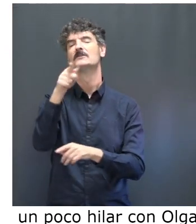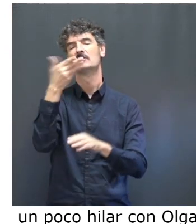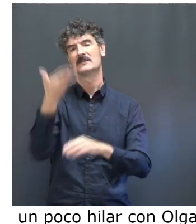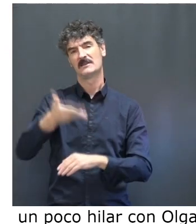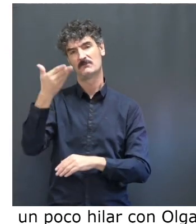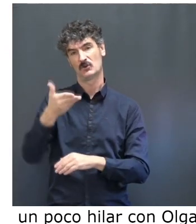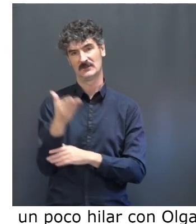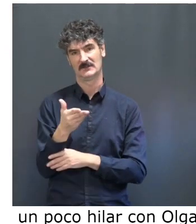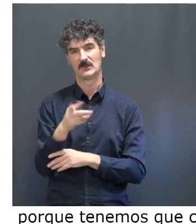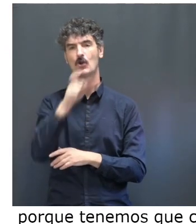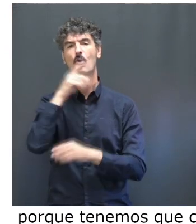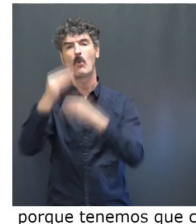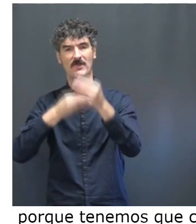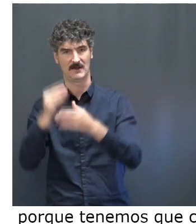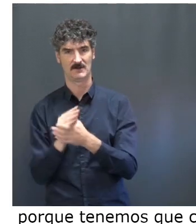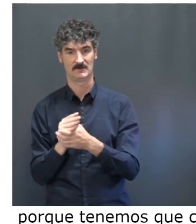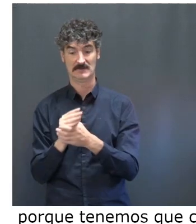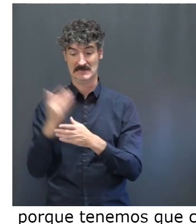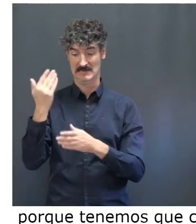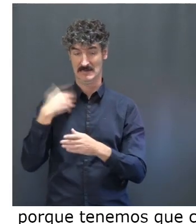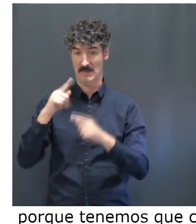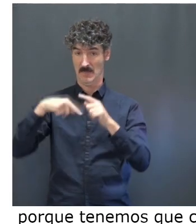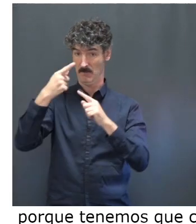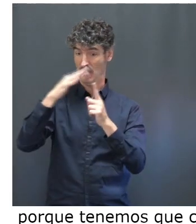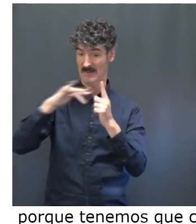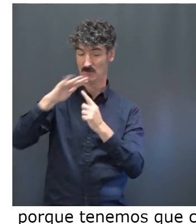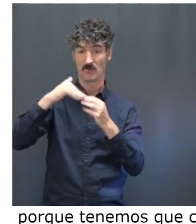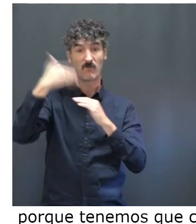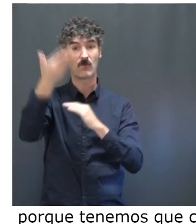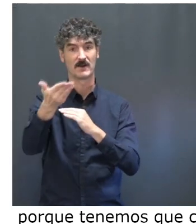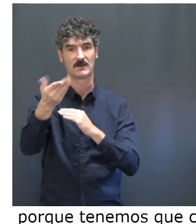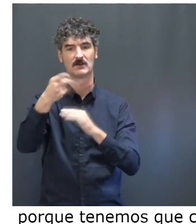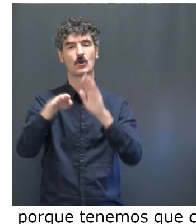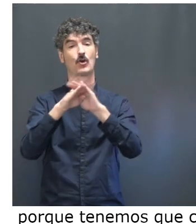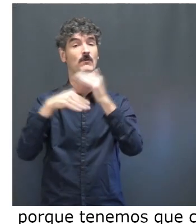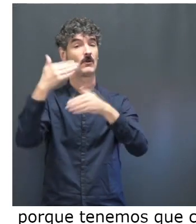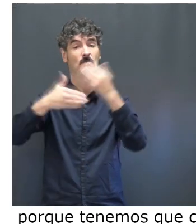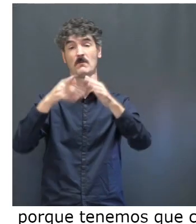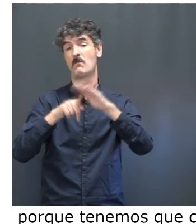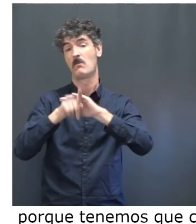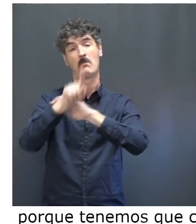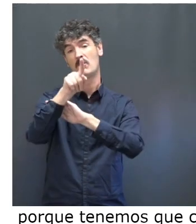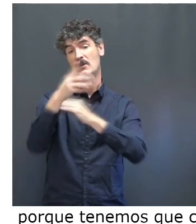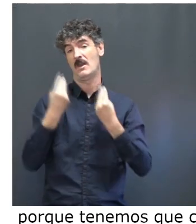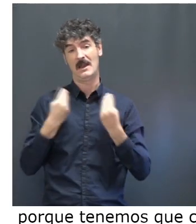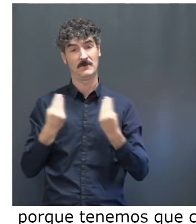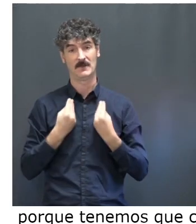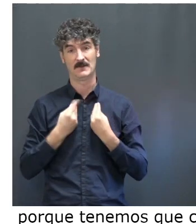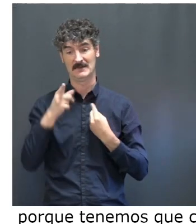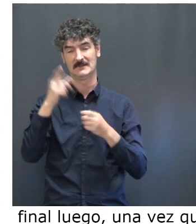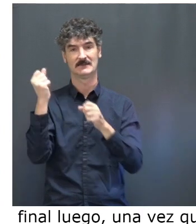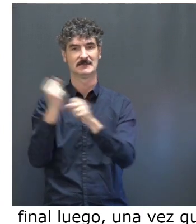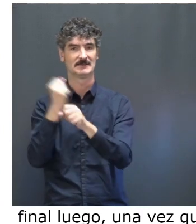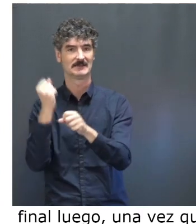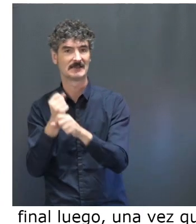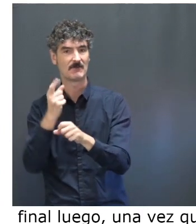final luego, una vez que sales de este entorno, todos tenemos que seguir nuestro proceso a lo largo de la vida, y aquí el trabajo,